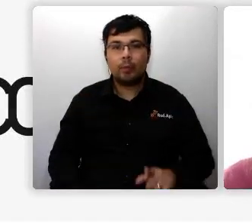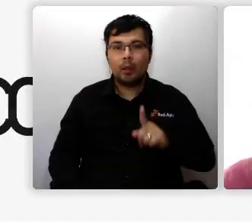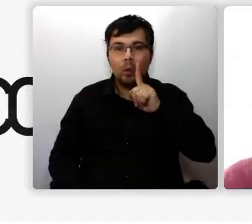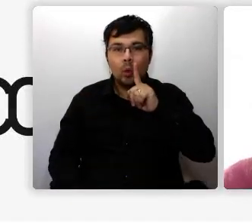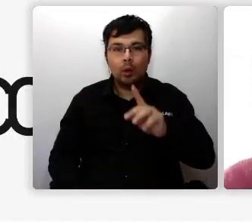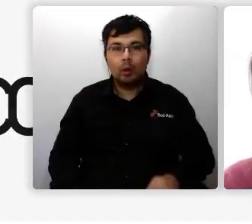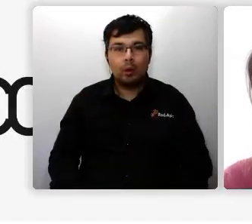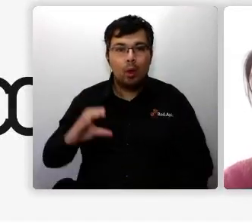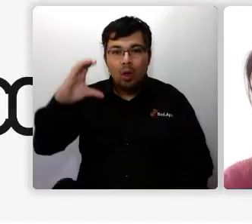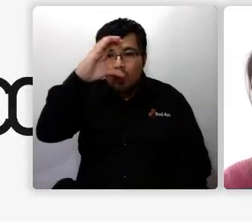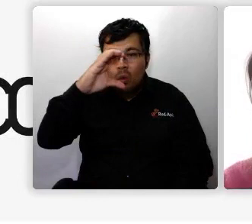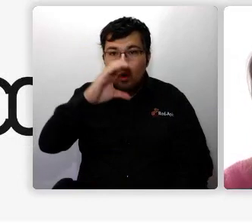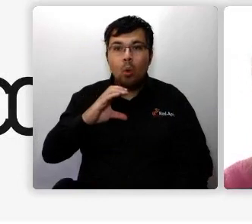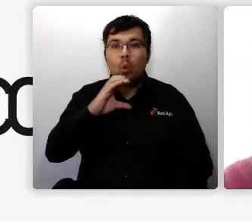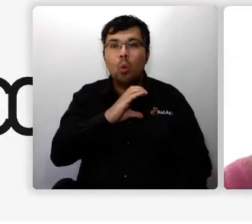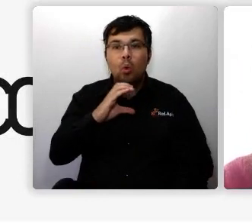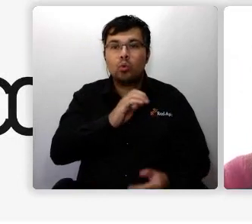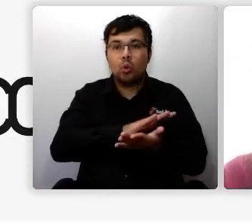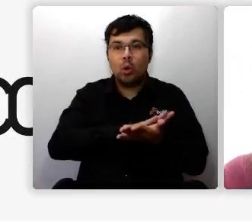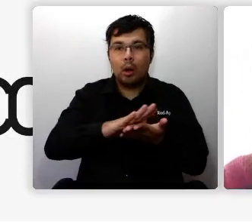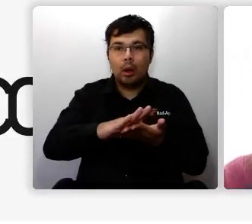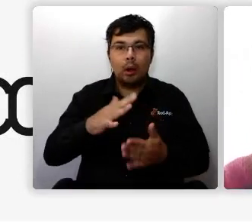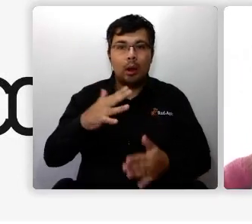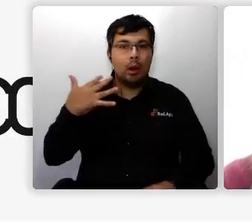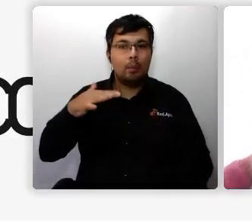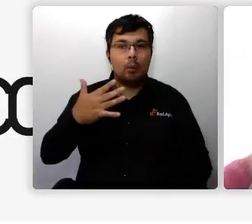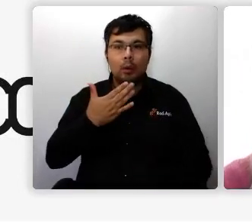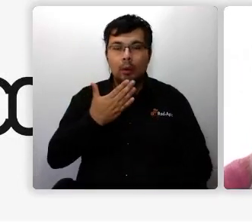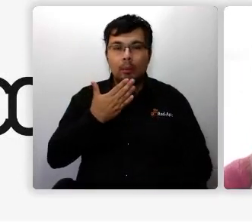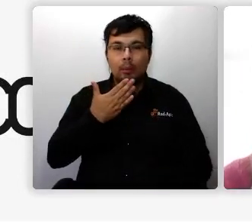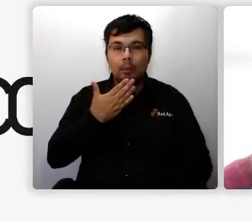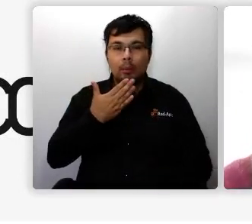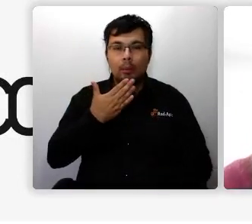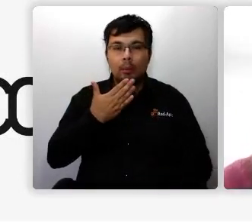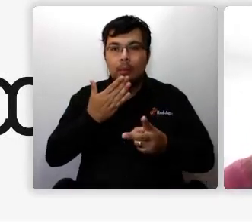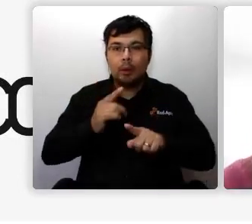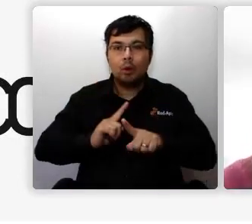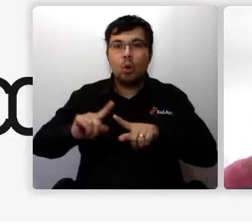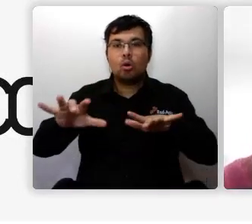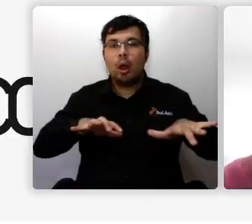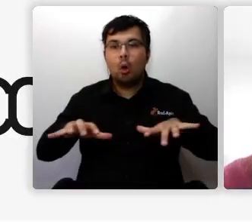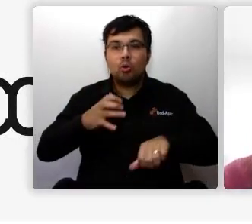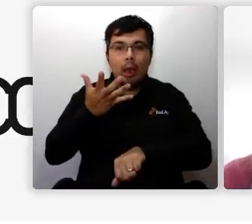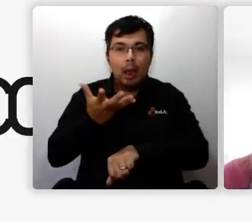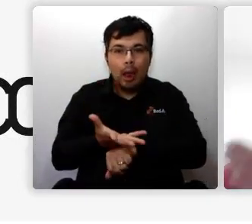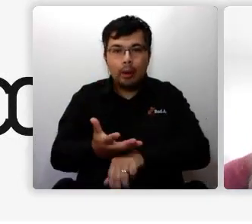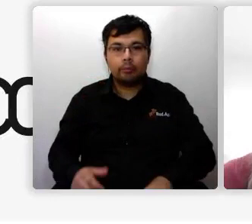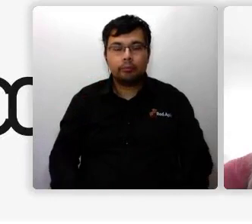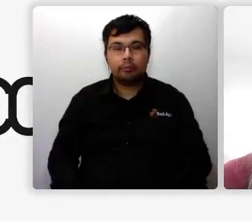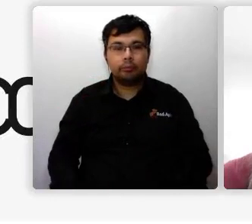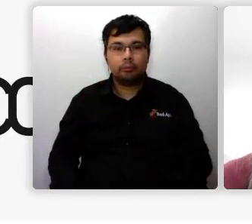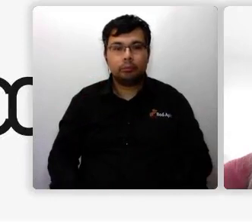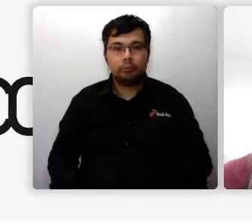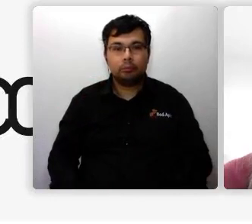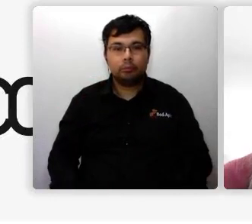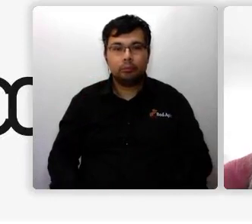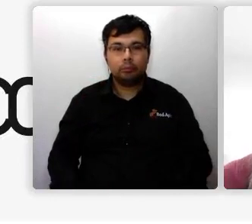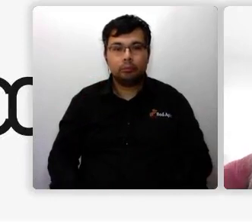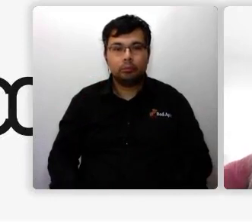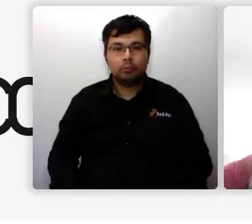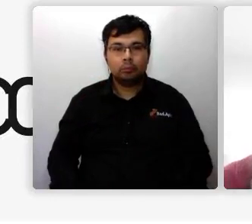cursos gratuitos que es importante también revisar porque también hay otras cosas que tienen que ver con incluso